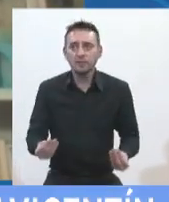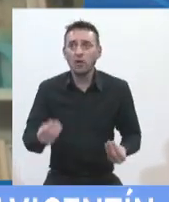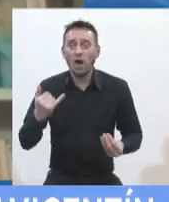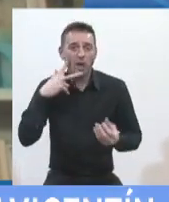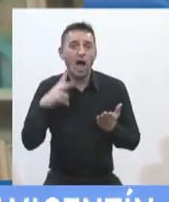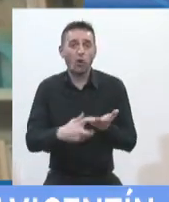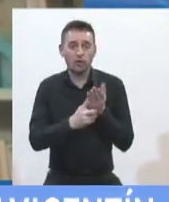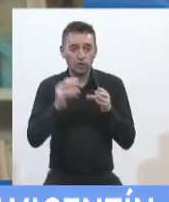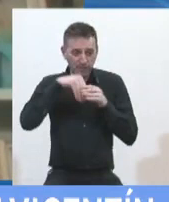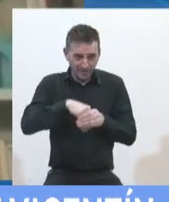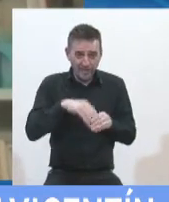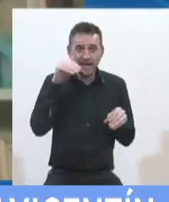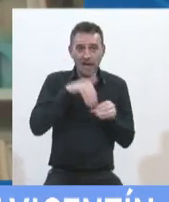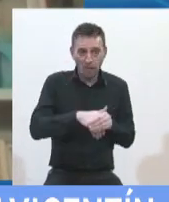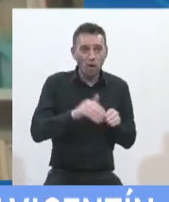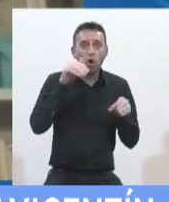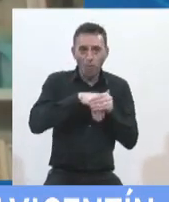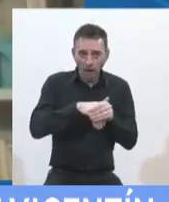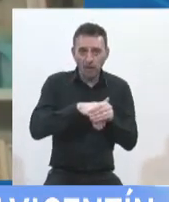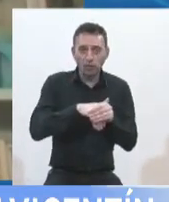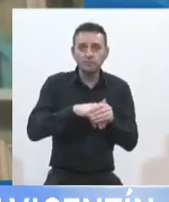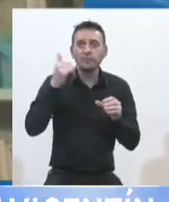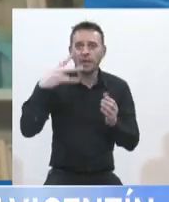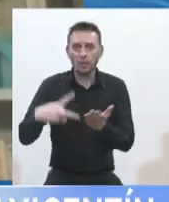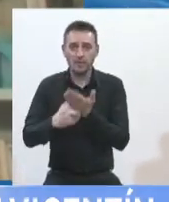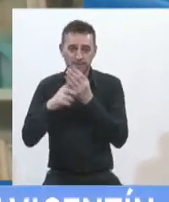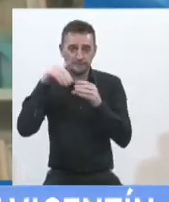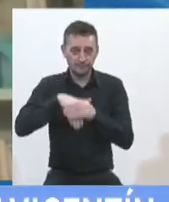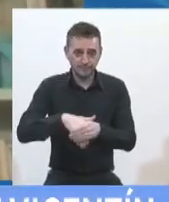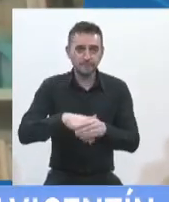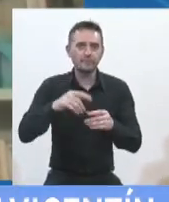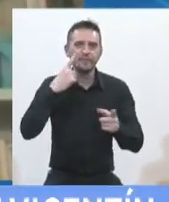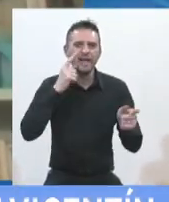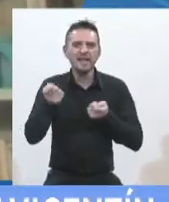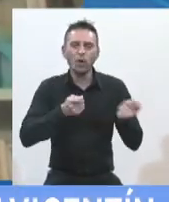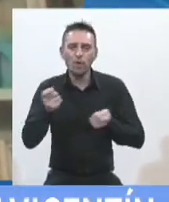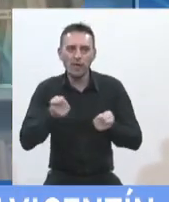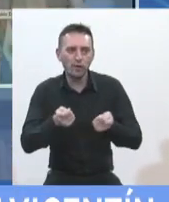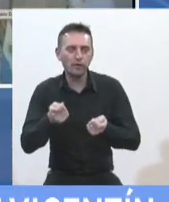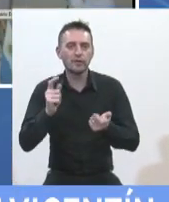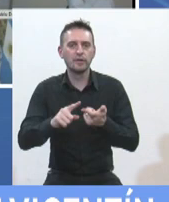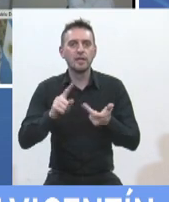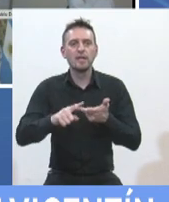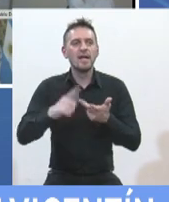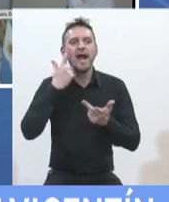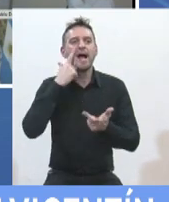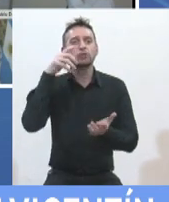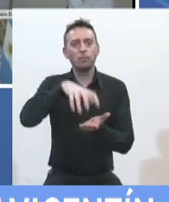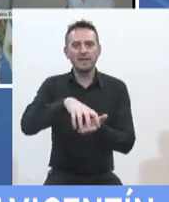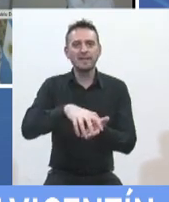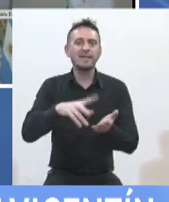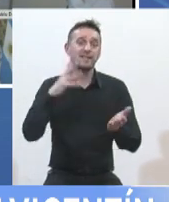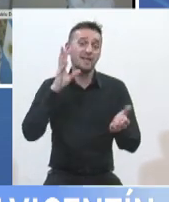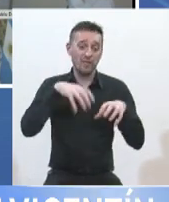hay una auditoría interna en el banco los bancos tiene auditor externo está la exigente está el regulador la superintendencia de